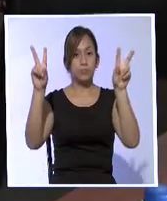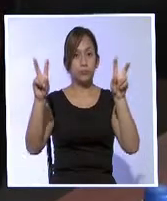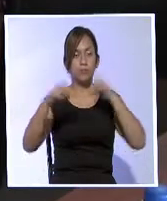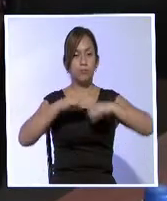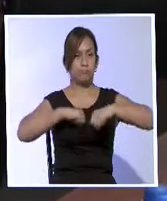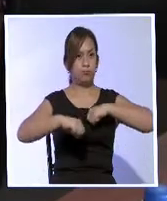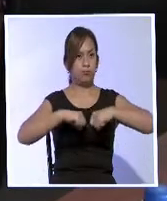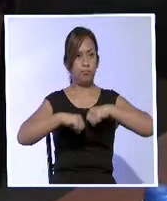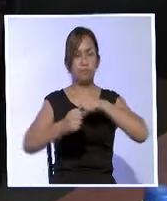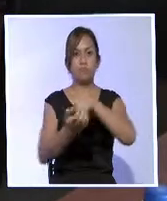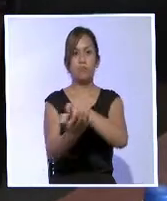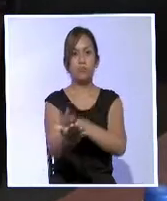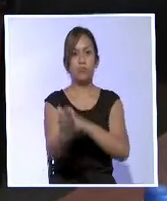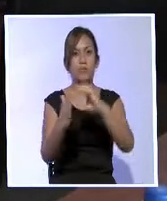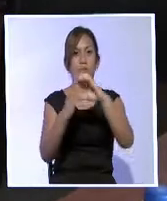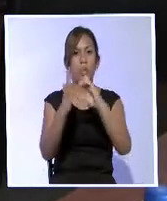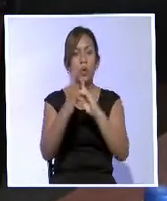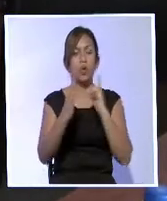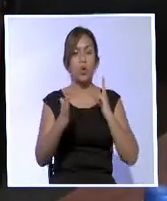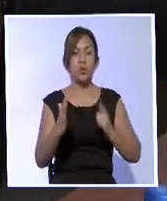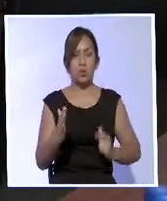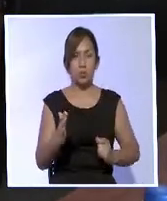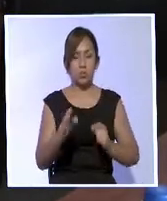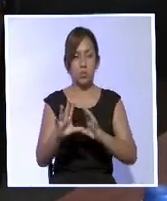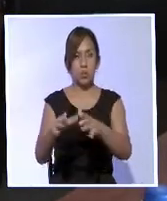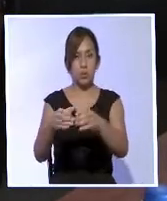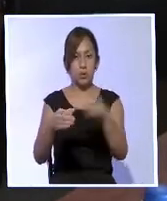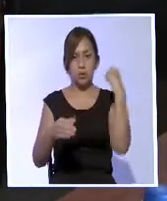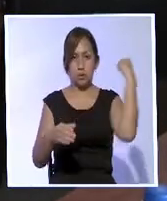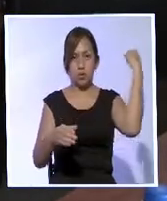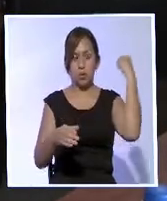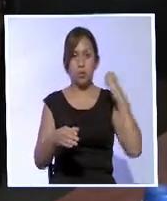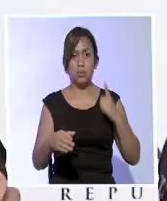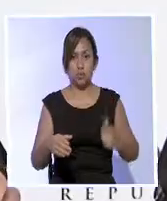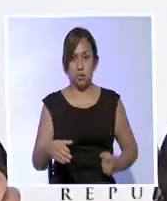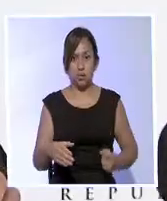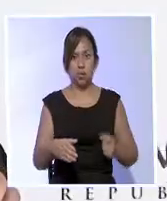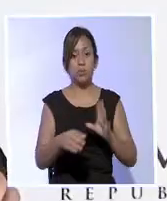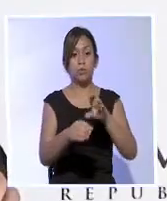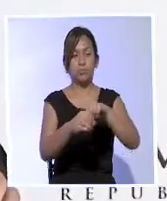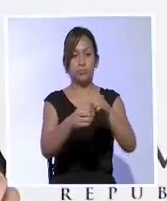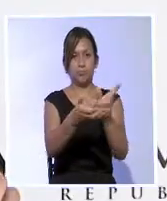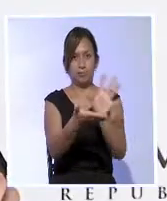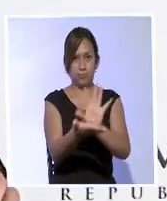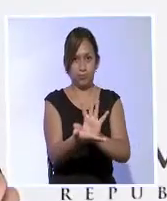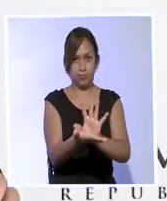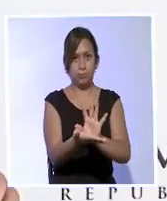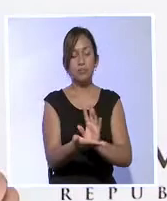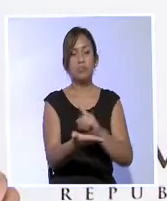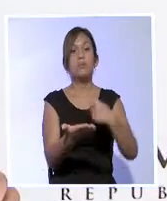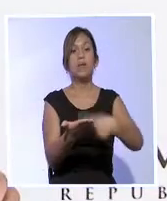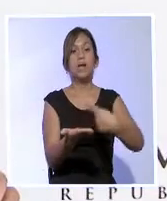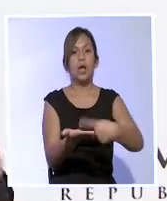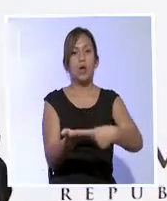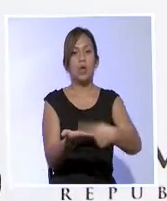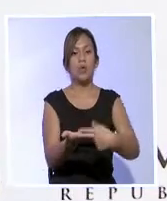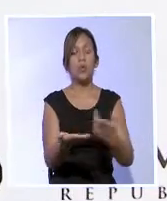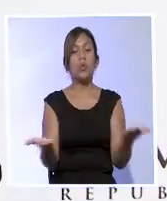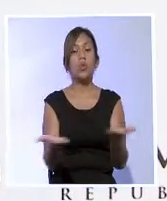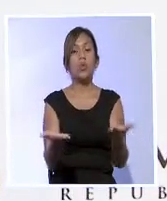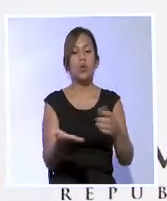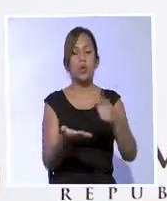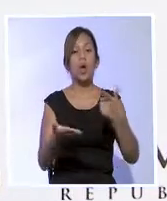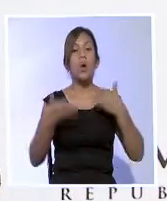tratamiento del proyecto de código de salud la comisión del derecho a la salud de la asamblea nacional mantuvo una reunión en la ciudad de guayaquil